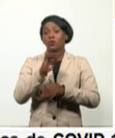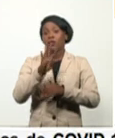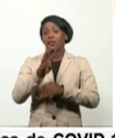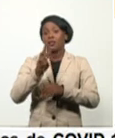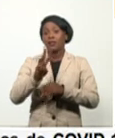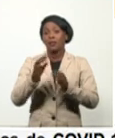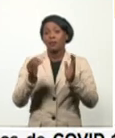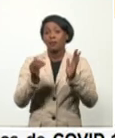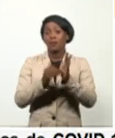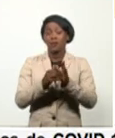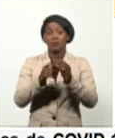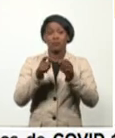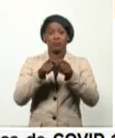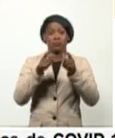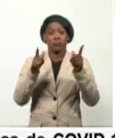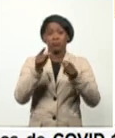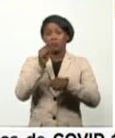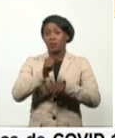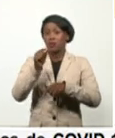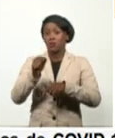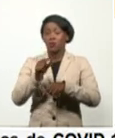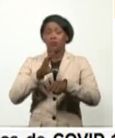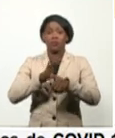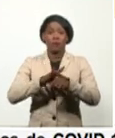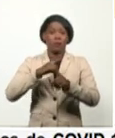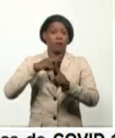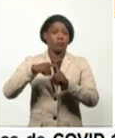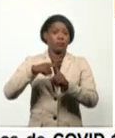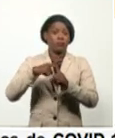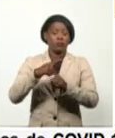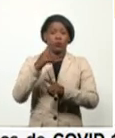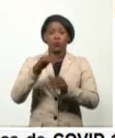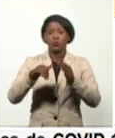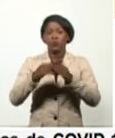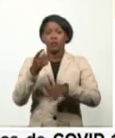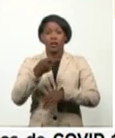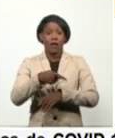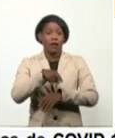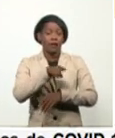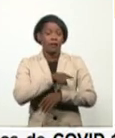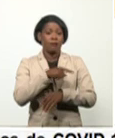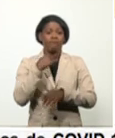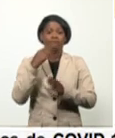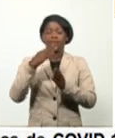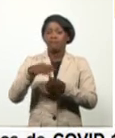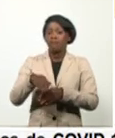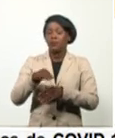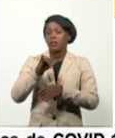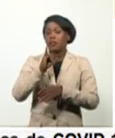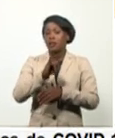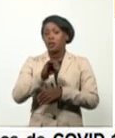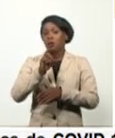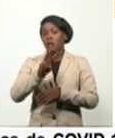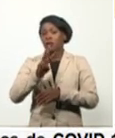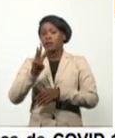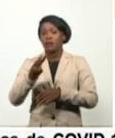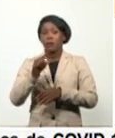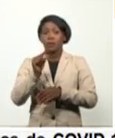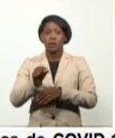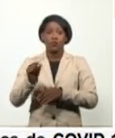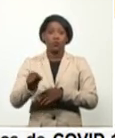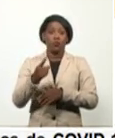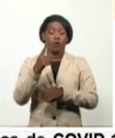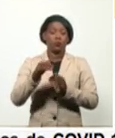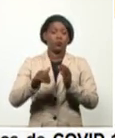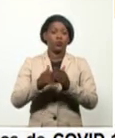1.643.238 casos. Y en un solo día, en el día de ayer, fallecieron 633 personas.